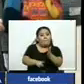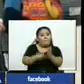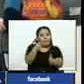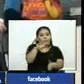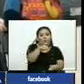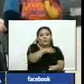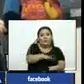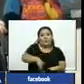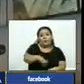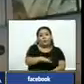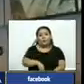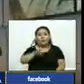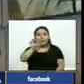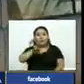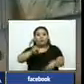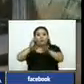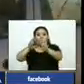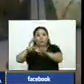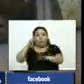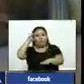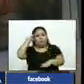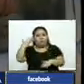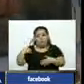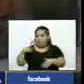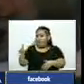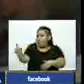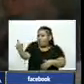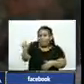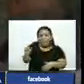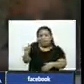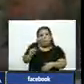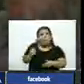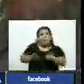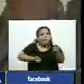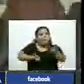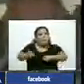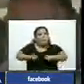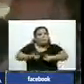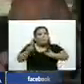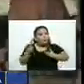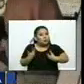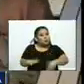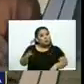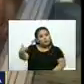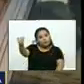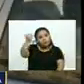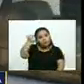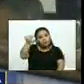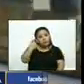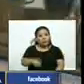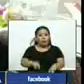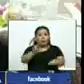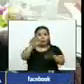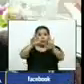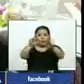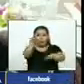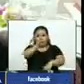un grupo de 58 mujeres recibió su licencia de conducir después de completar un programa de capacitación de